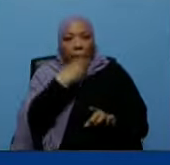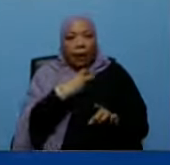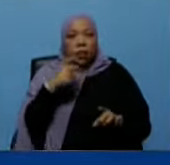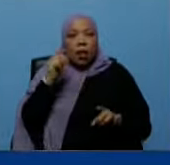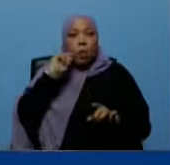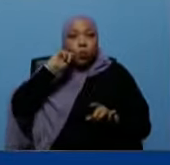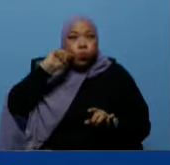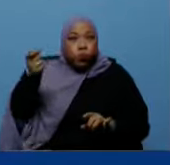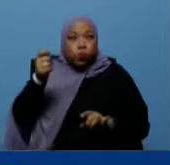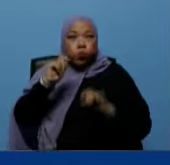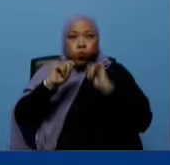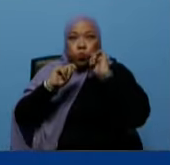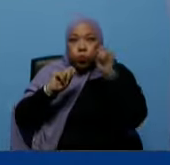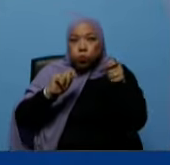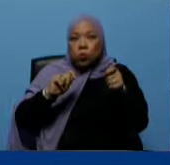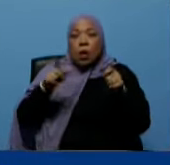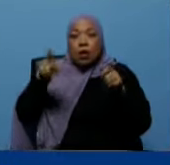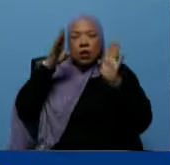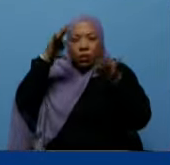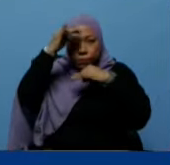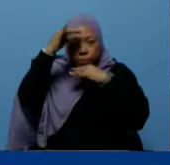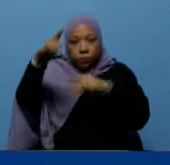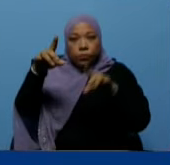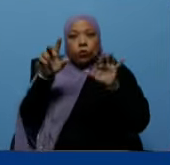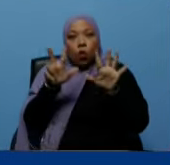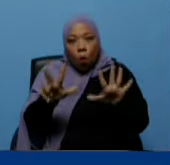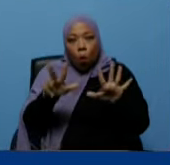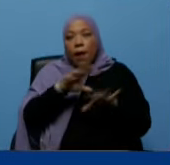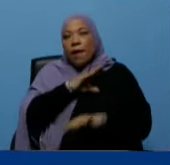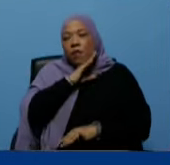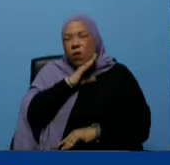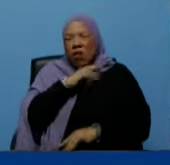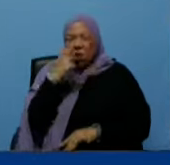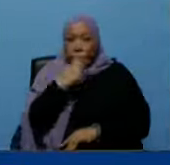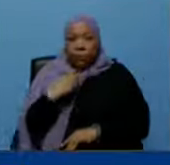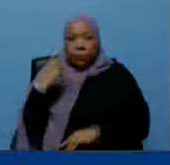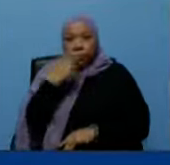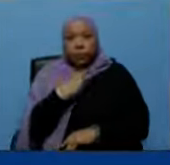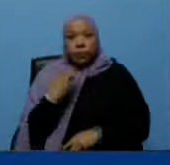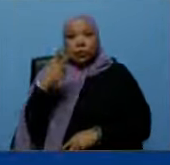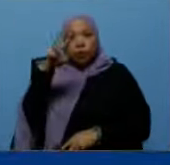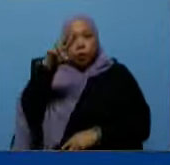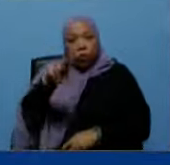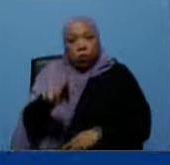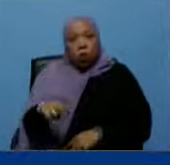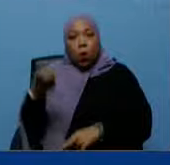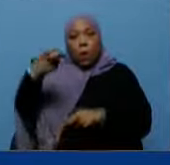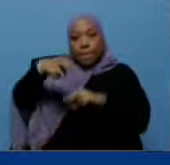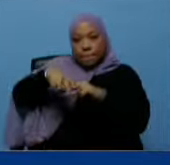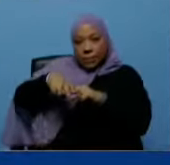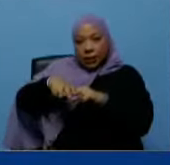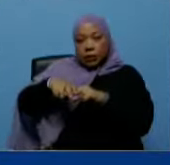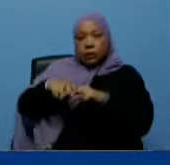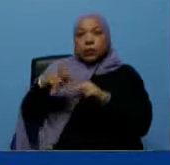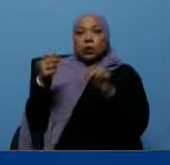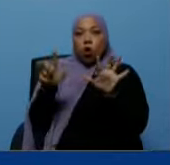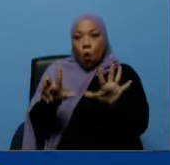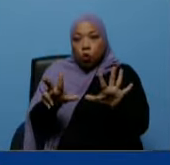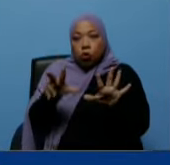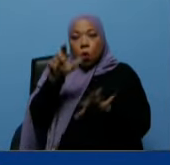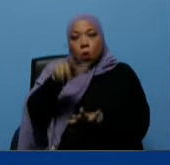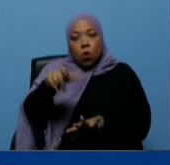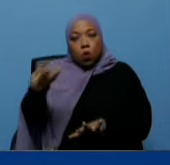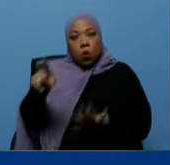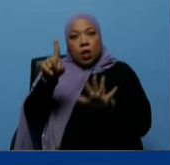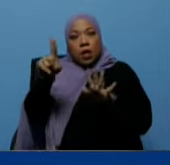odontológica vamos a estar atendiendo 8 pacientes por silla, donde vamos a atender